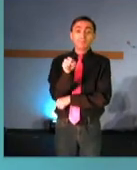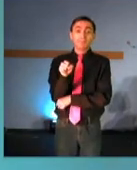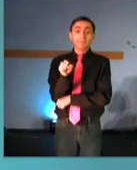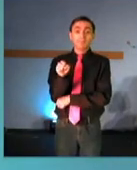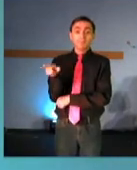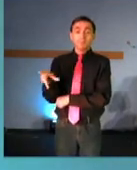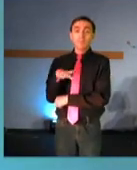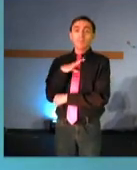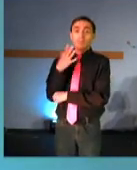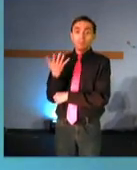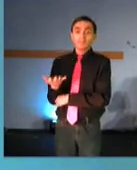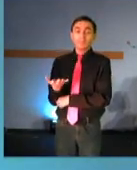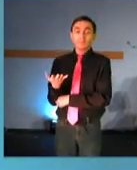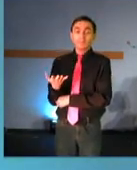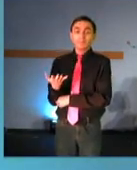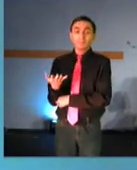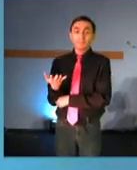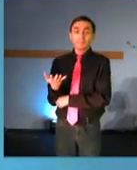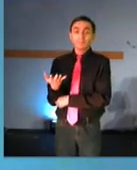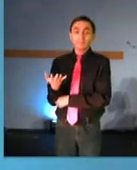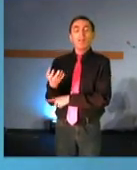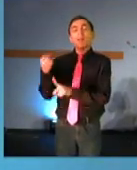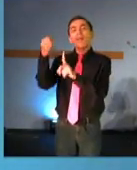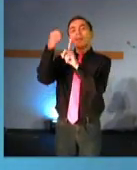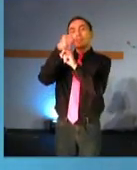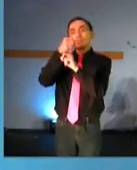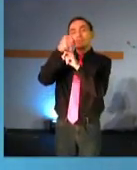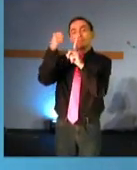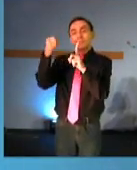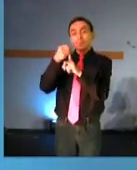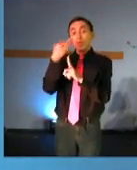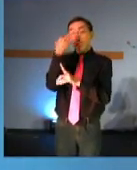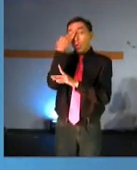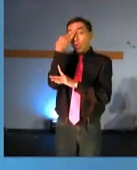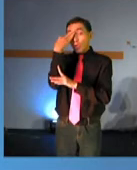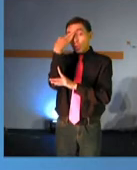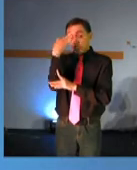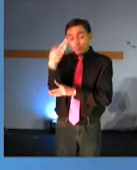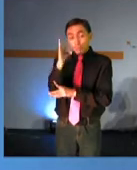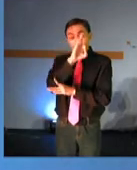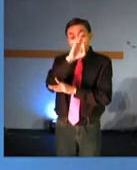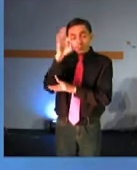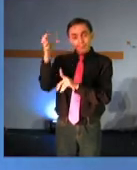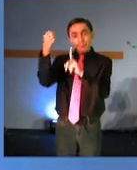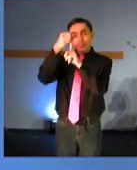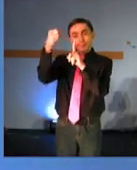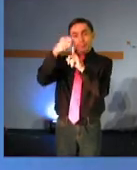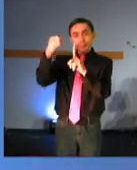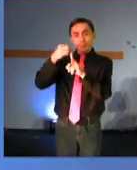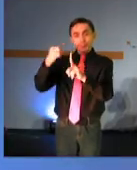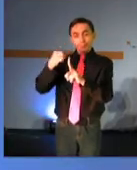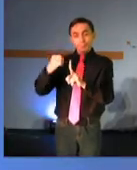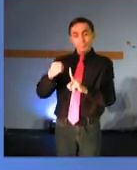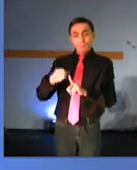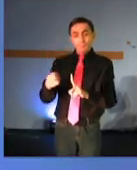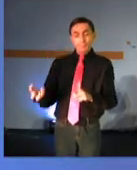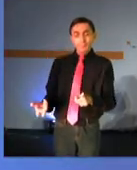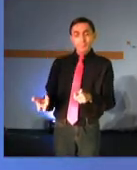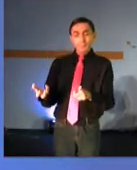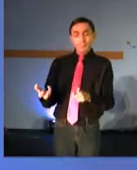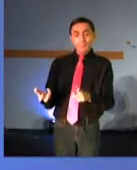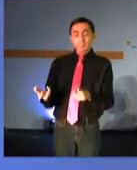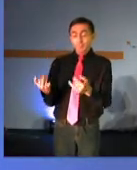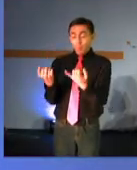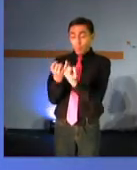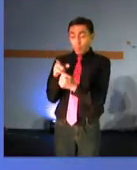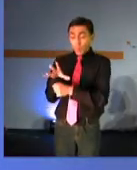lugar a la necesidad de ordenar de forma cronológica los eventos, particularmente aquellos